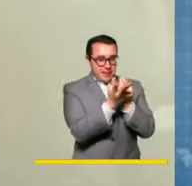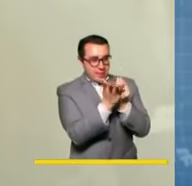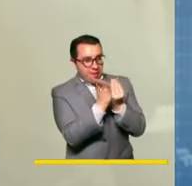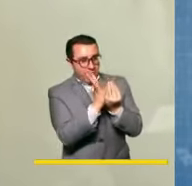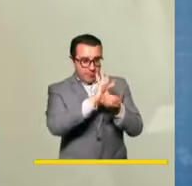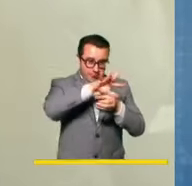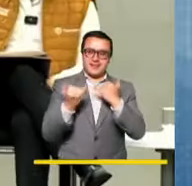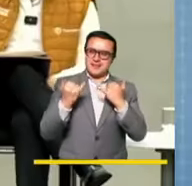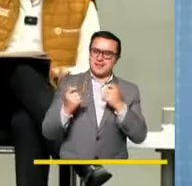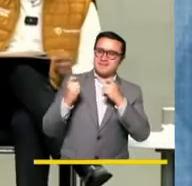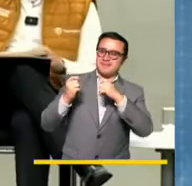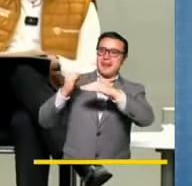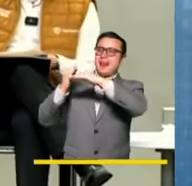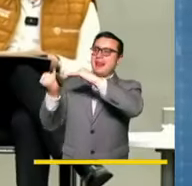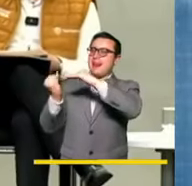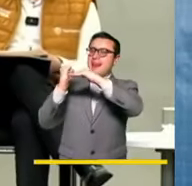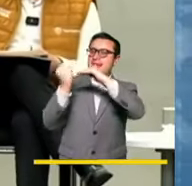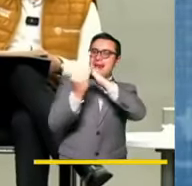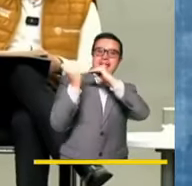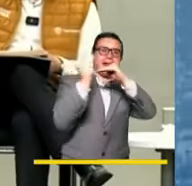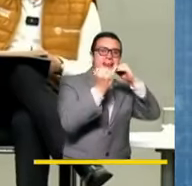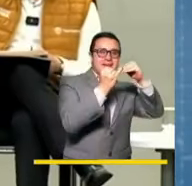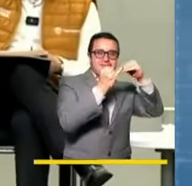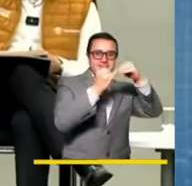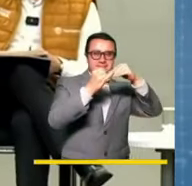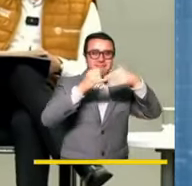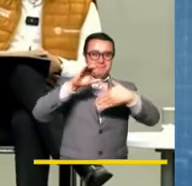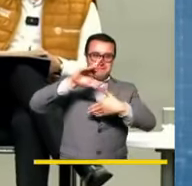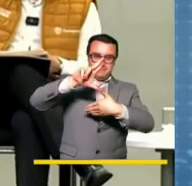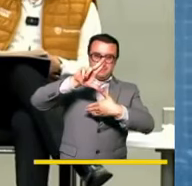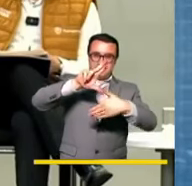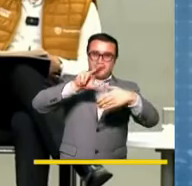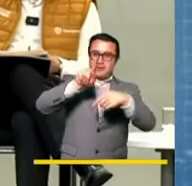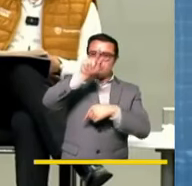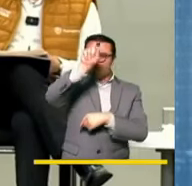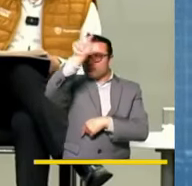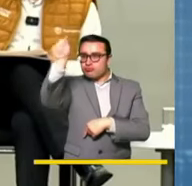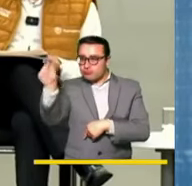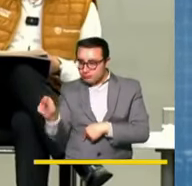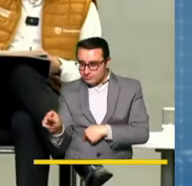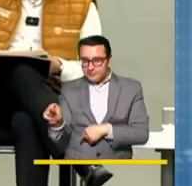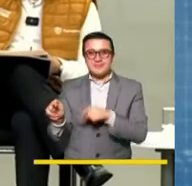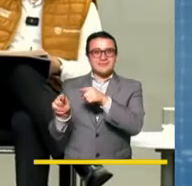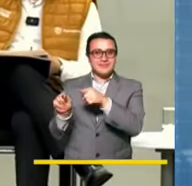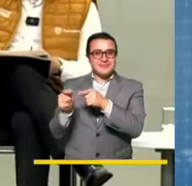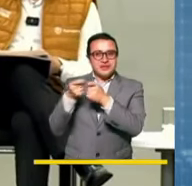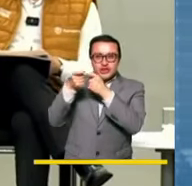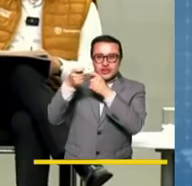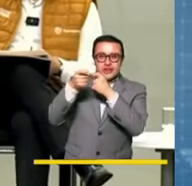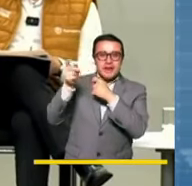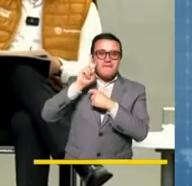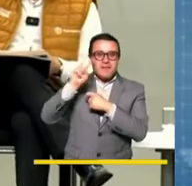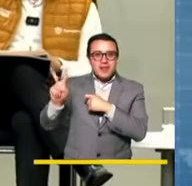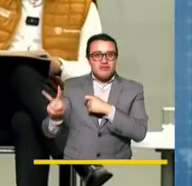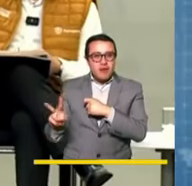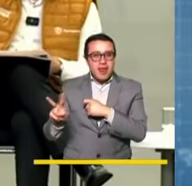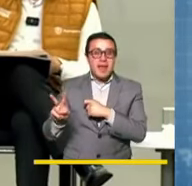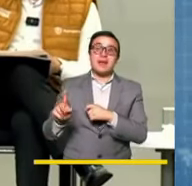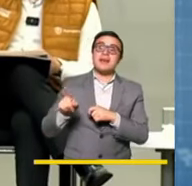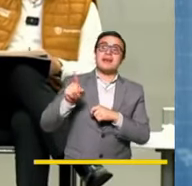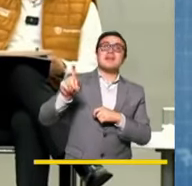un momento con con con un estado de ánimo de ese momento y con una lógica de Quiénes son los